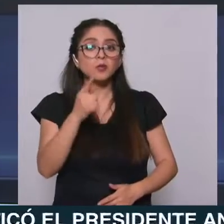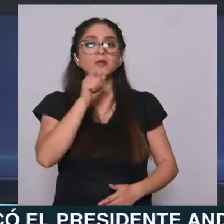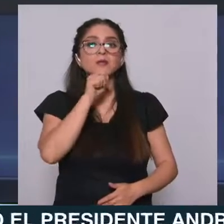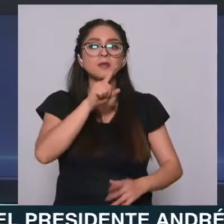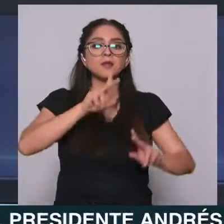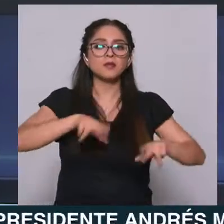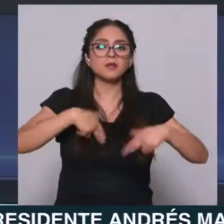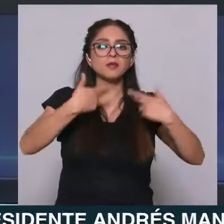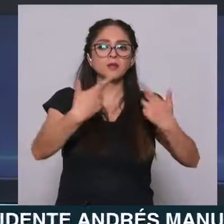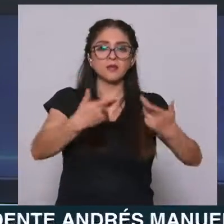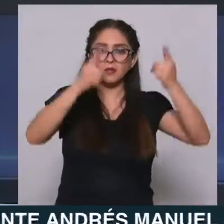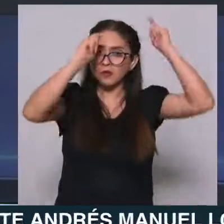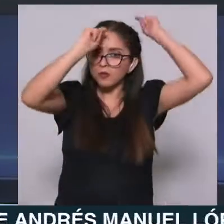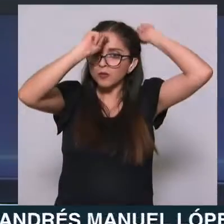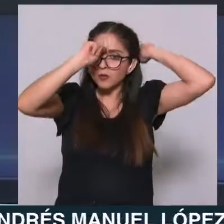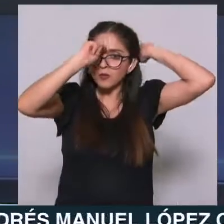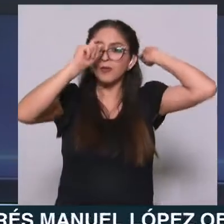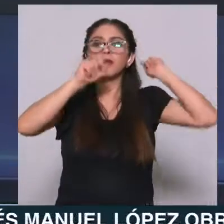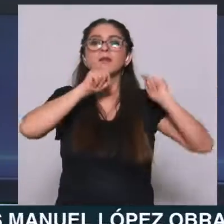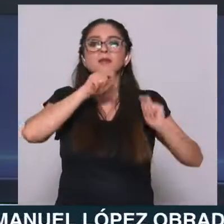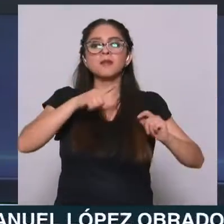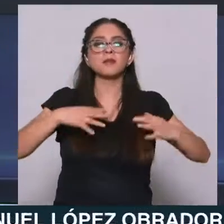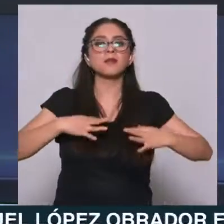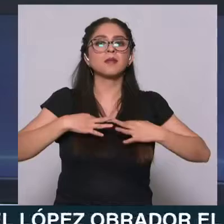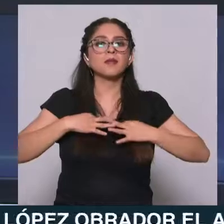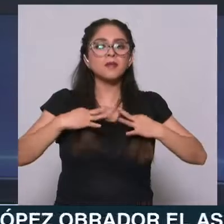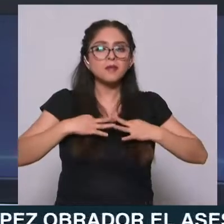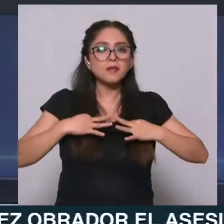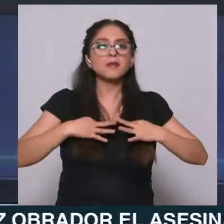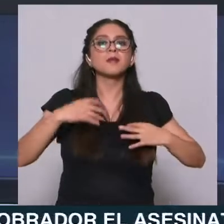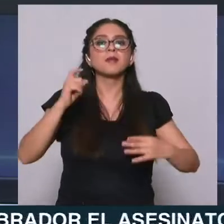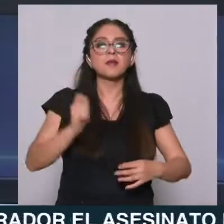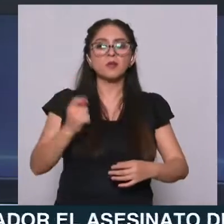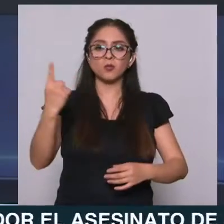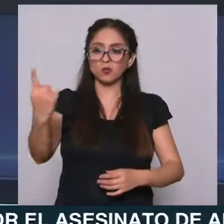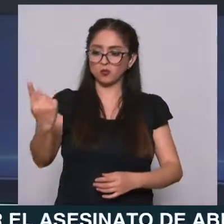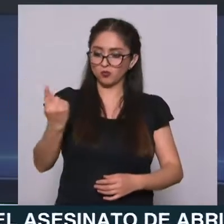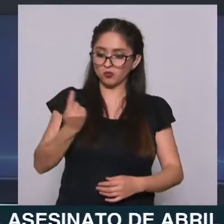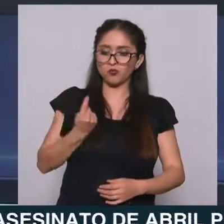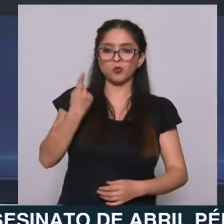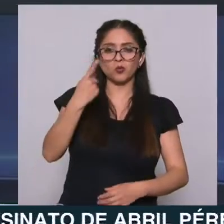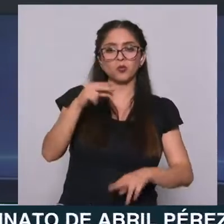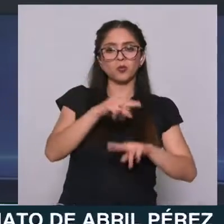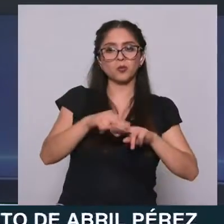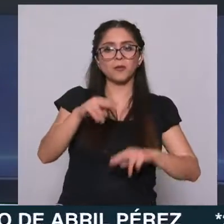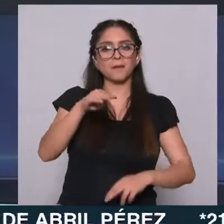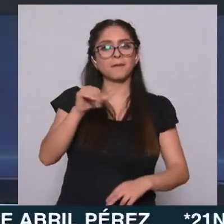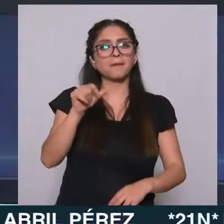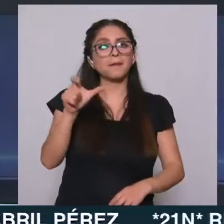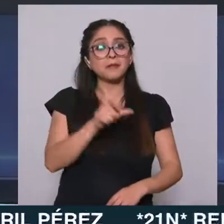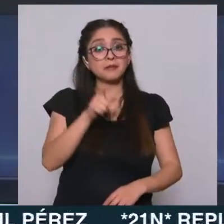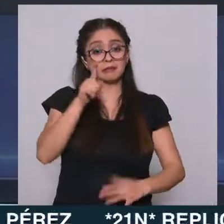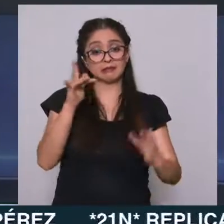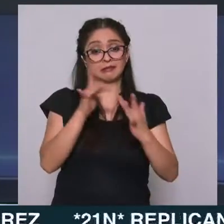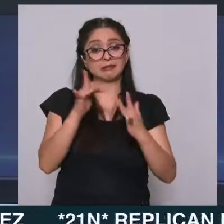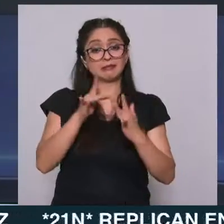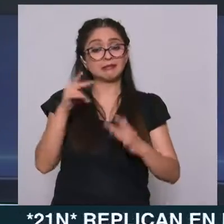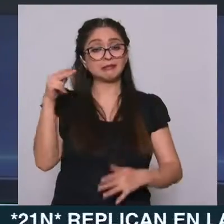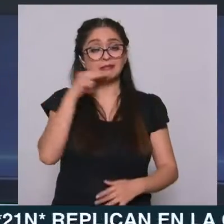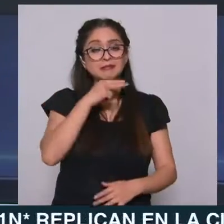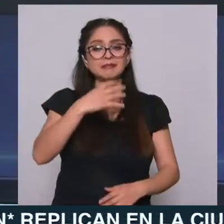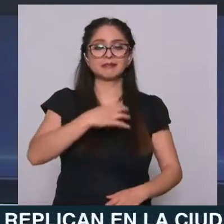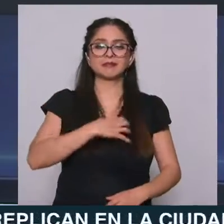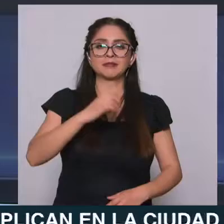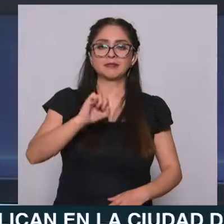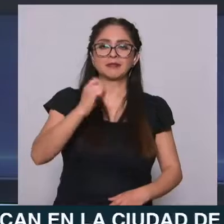también nos la trajiste, ¿no? Una gorra y una playera con uno de los boletos que tiene aquí Max en sus manos, así que comuníquense aquí a Capital